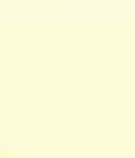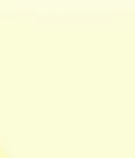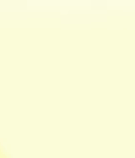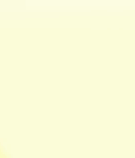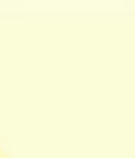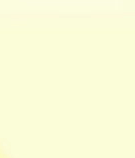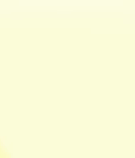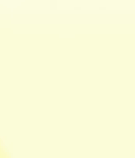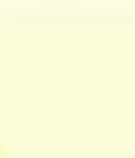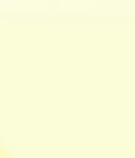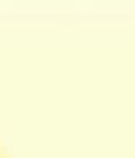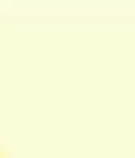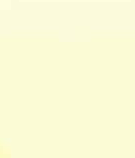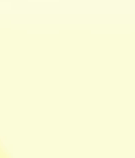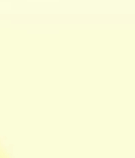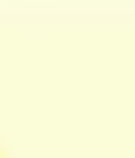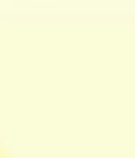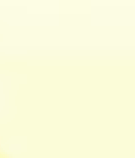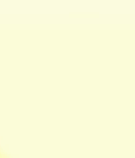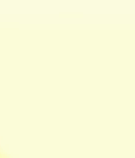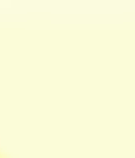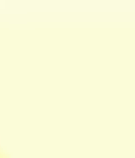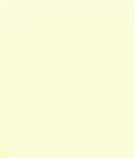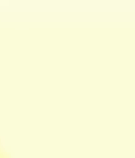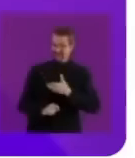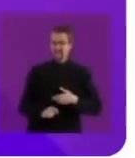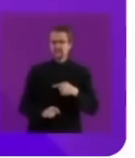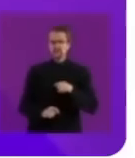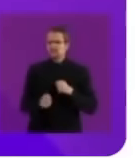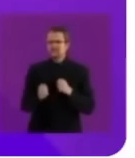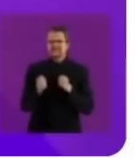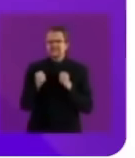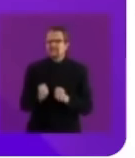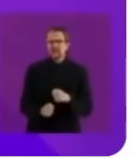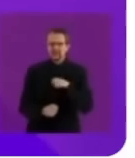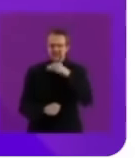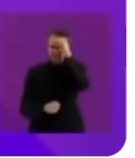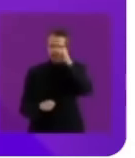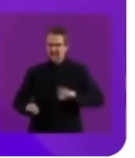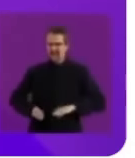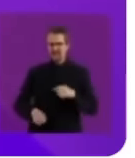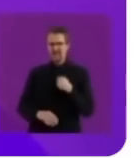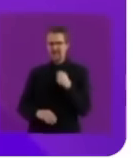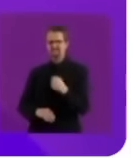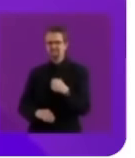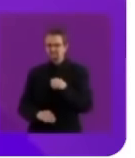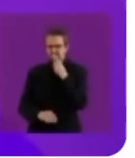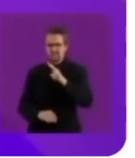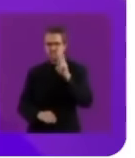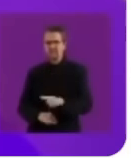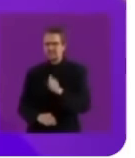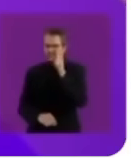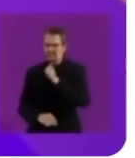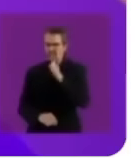sonrisa más amplia. En los últimos 5 años, en México... ha gobernado la hicieron pedazos y así todos y cada uno de las